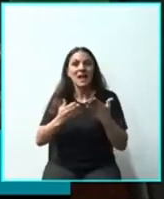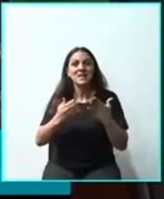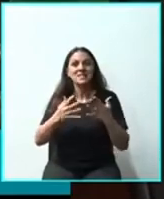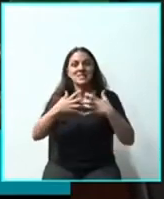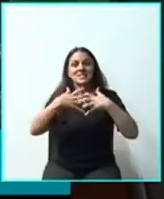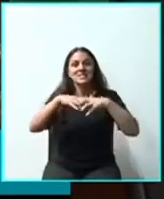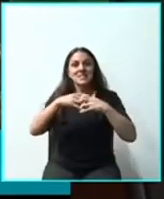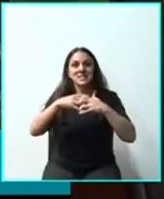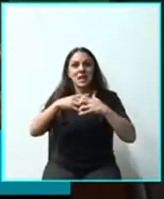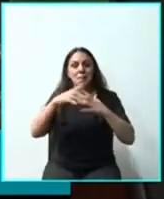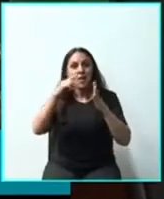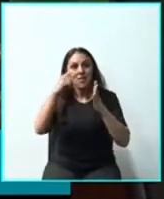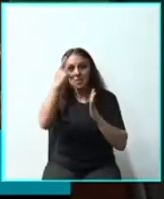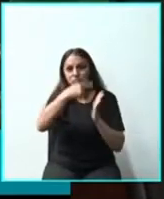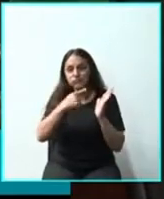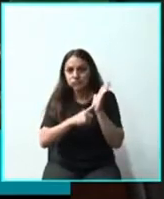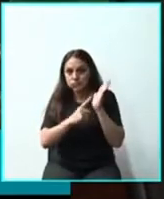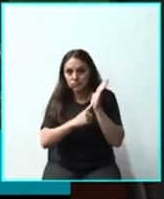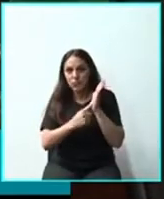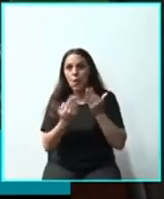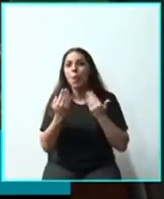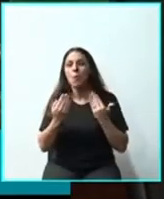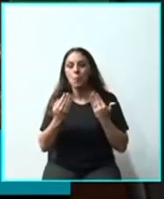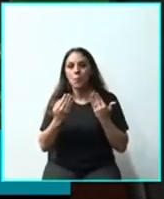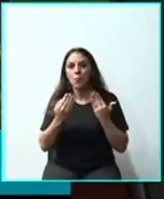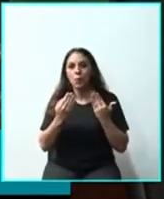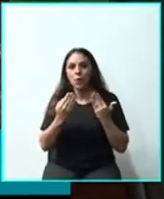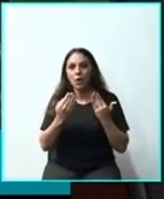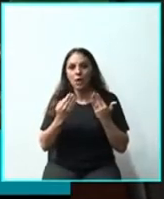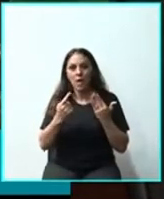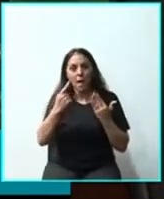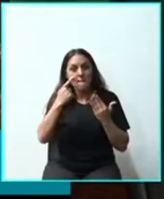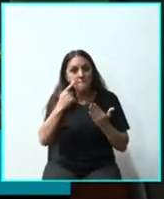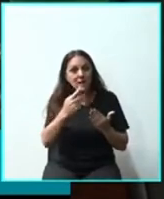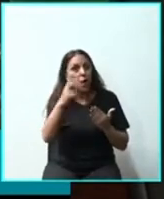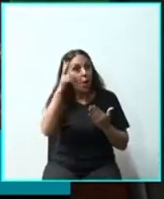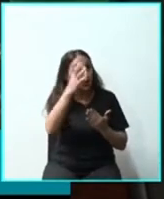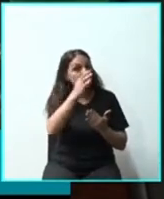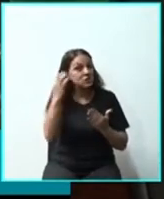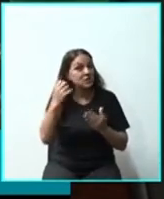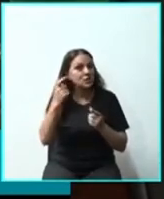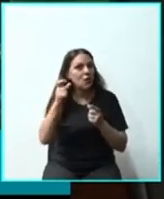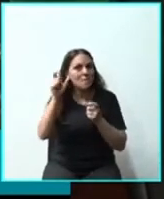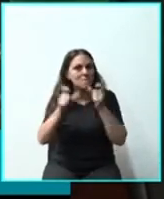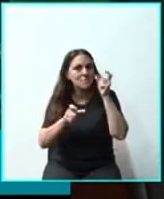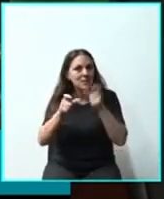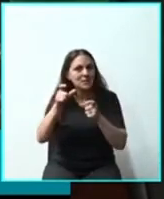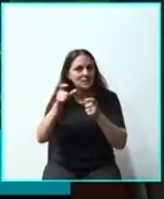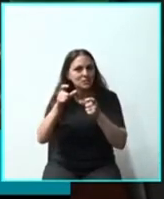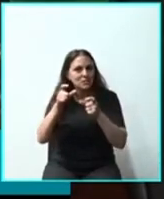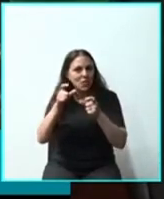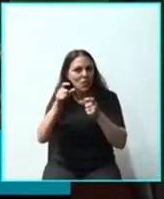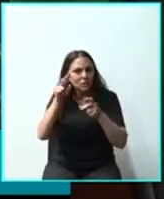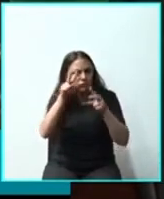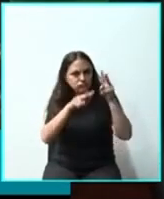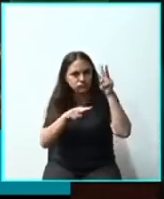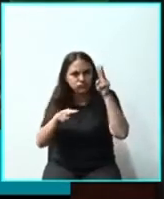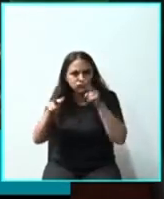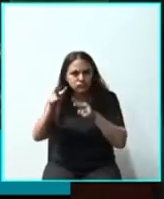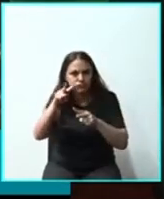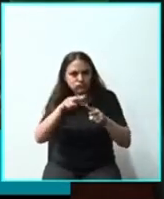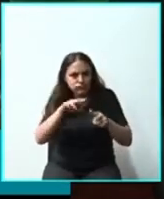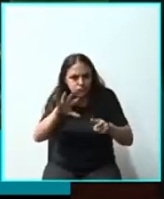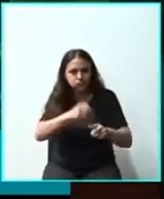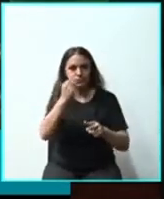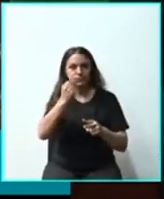de reconocimiento facial se pudieron capturar 1.800 personas buscadas que se pusieron a disposición de